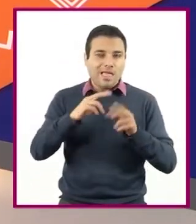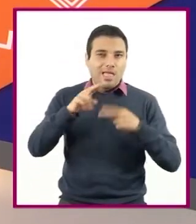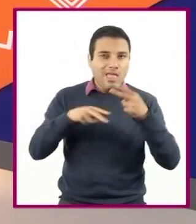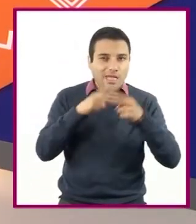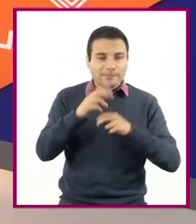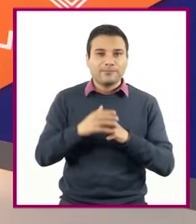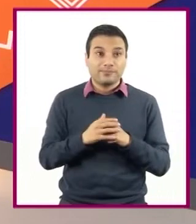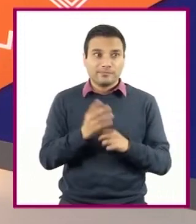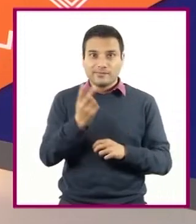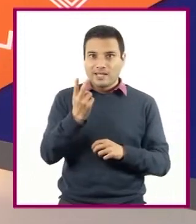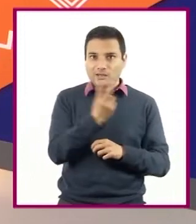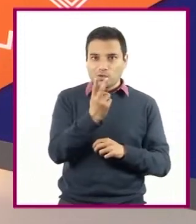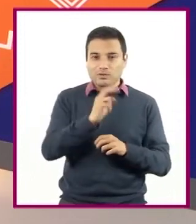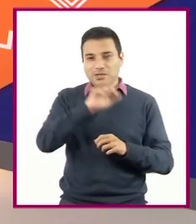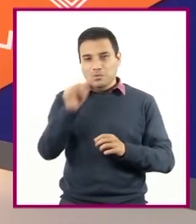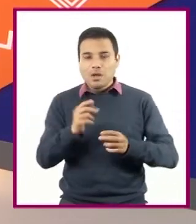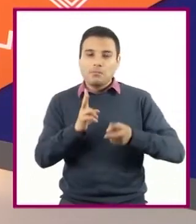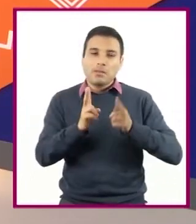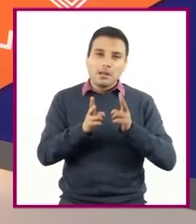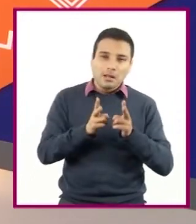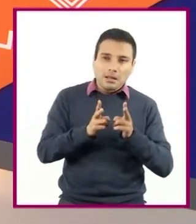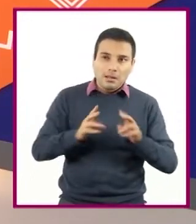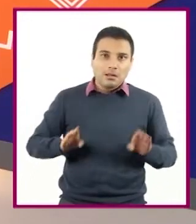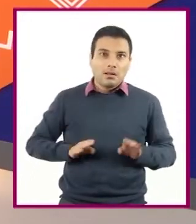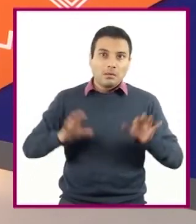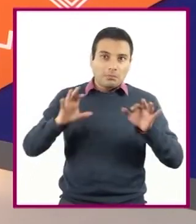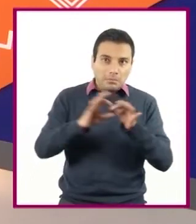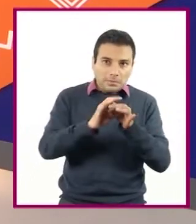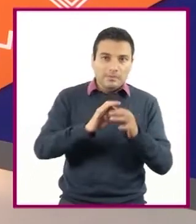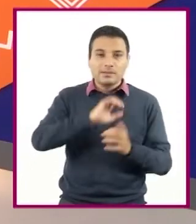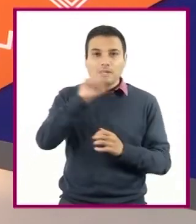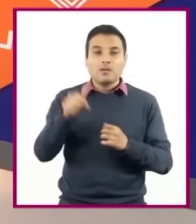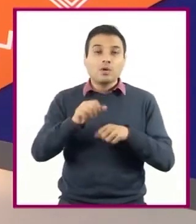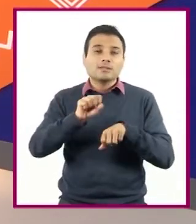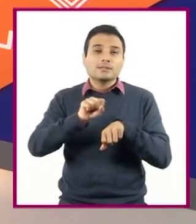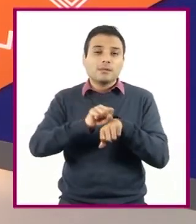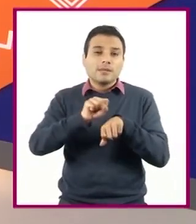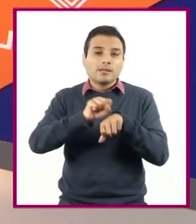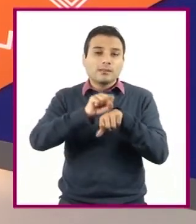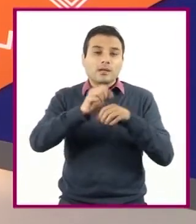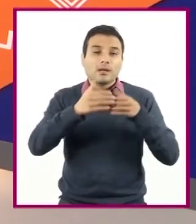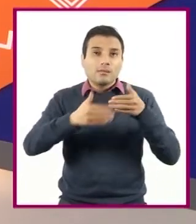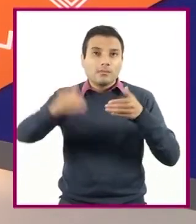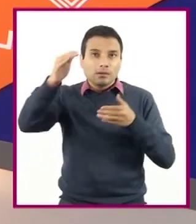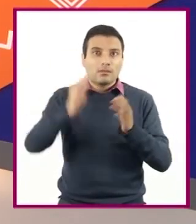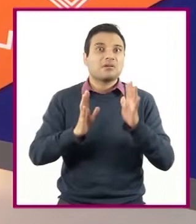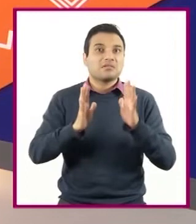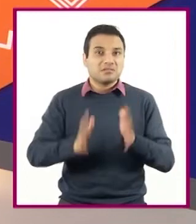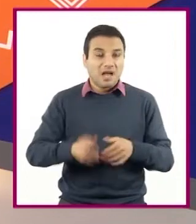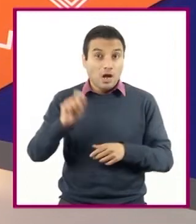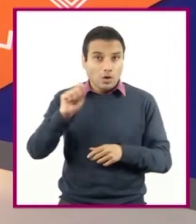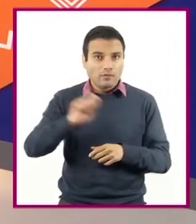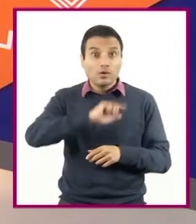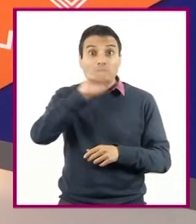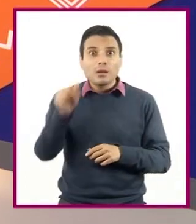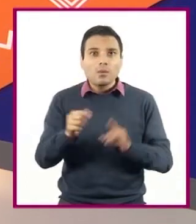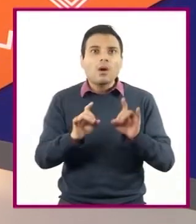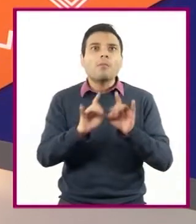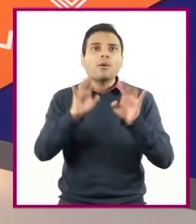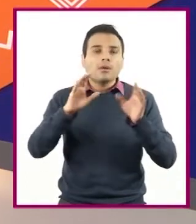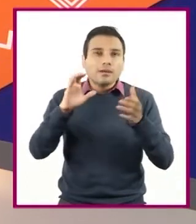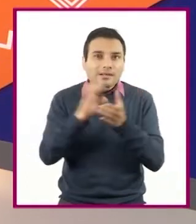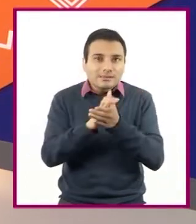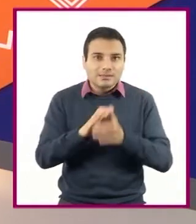la amiga congenian y luego comienzan a salir. Varias semanas después, formalizan su noviazgo y años más tarde, ¡boom!, se